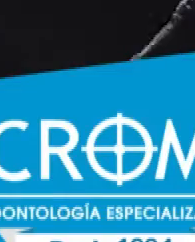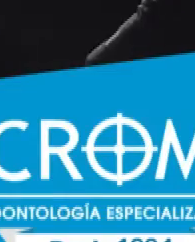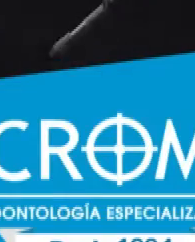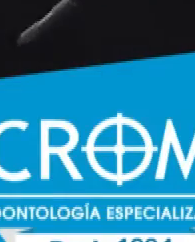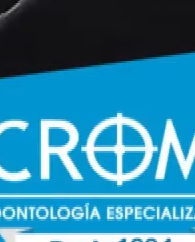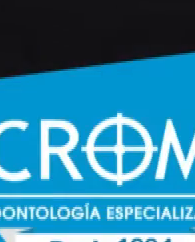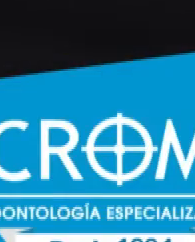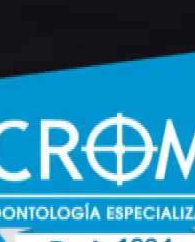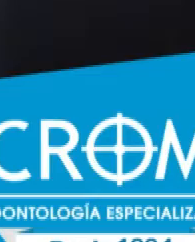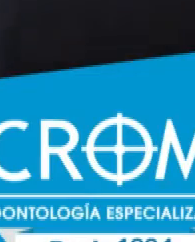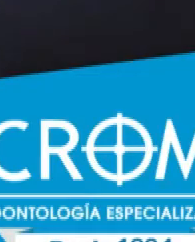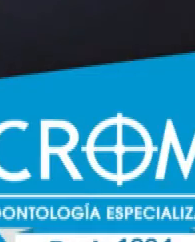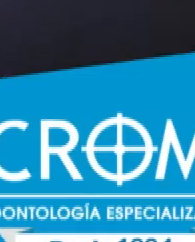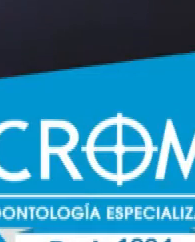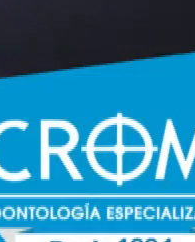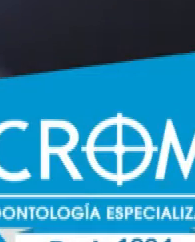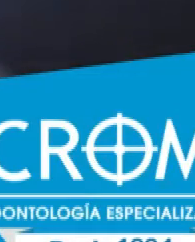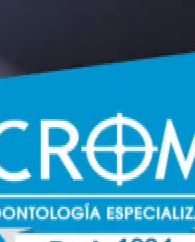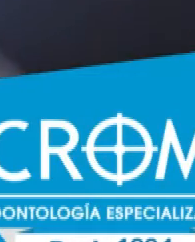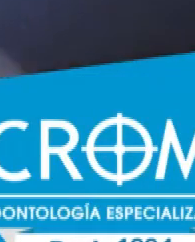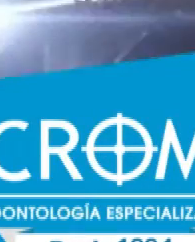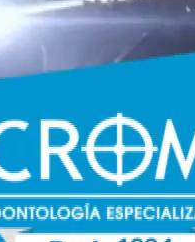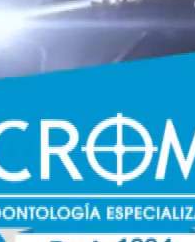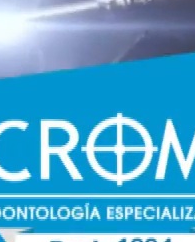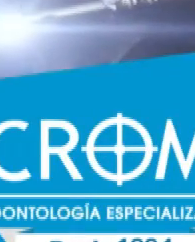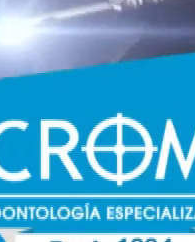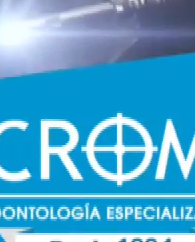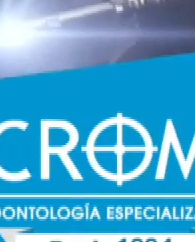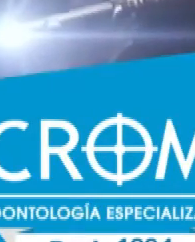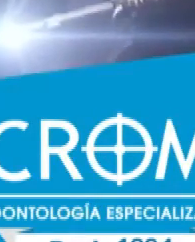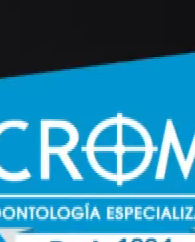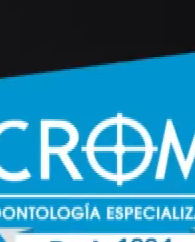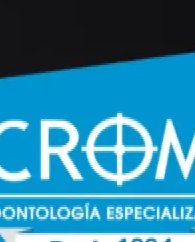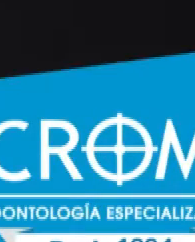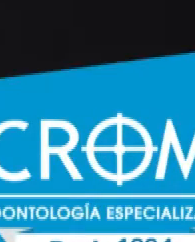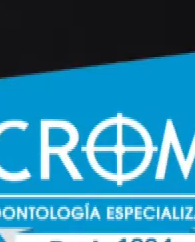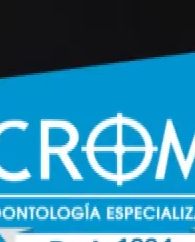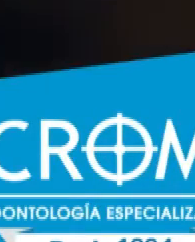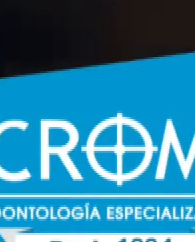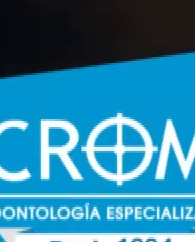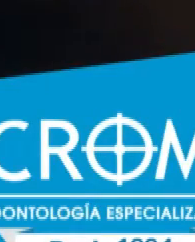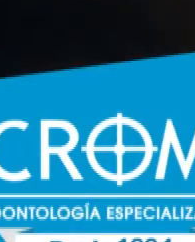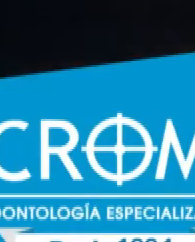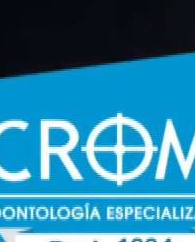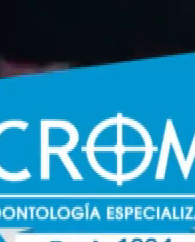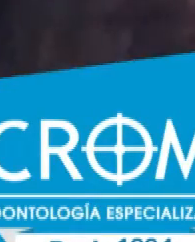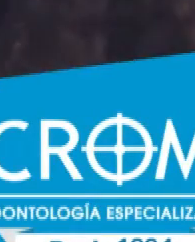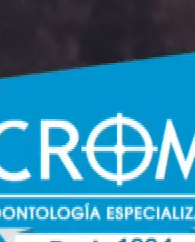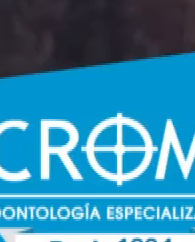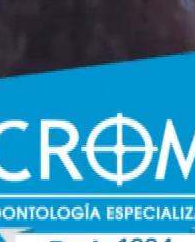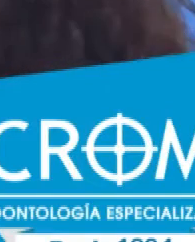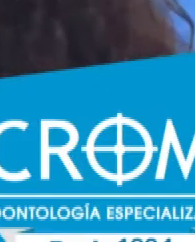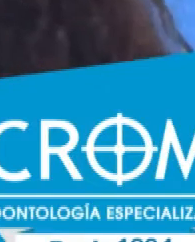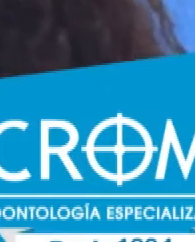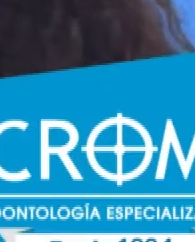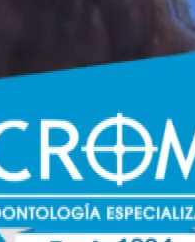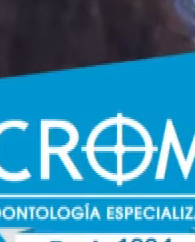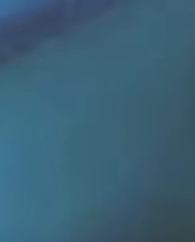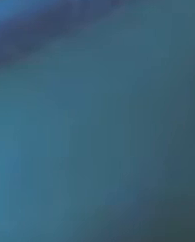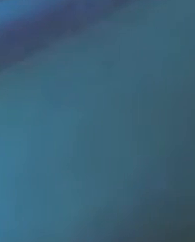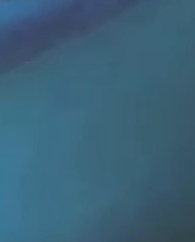Invisalign, ortodoncia invisible, resultados muy visibles, únicos certificados en Santander. Luce tu sonrisa, no tus brackets.